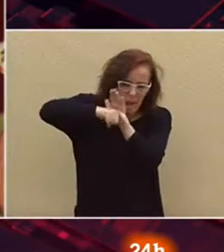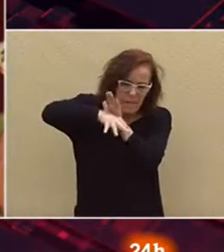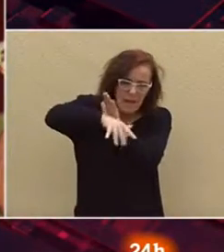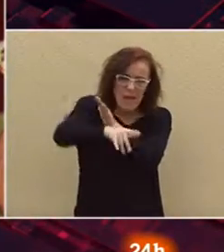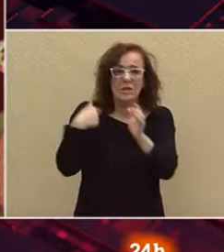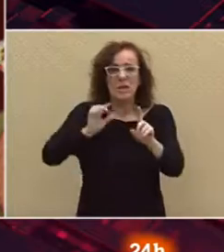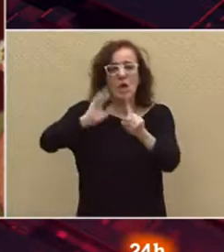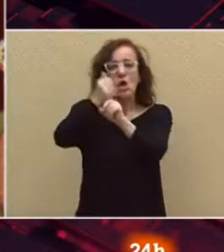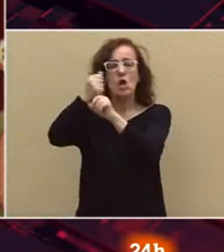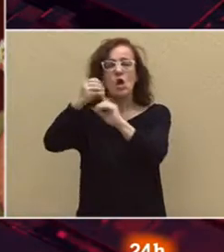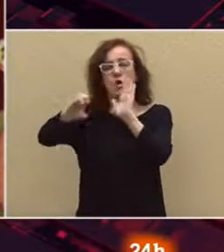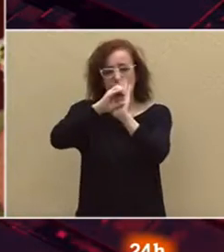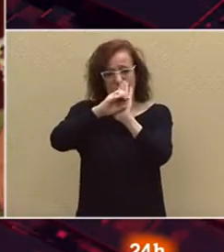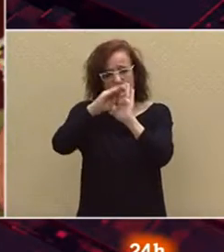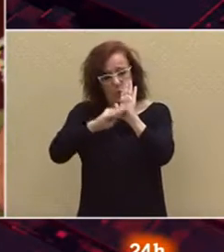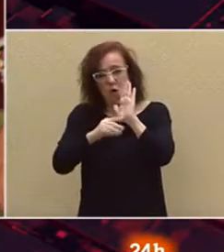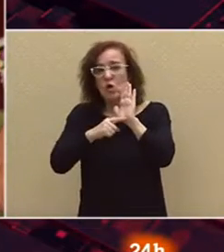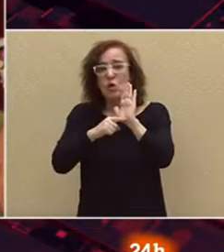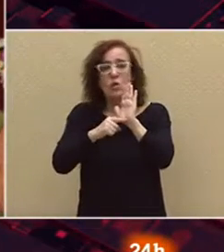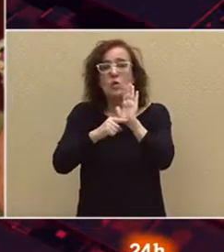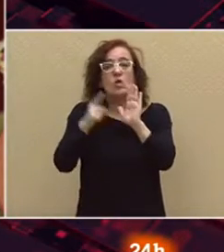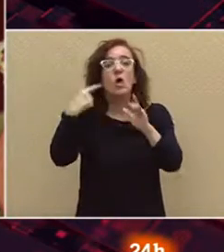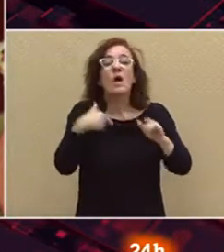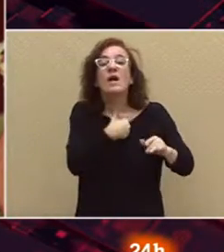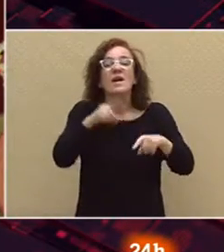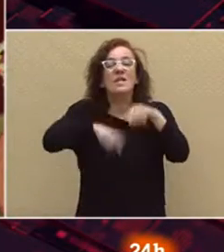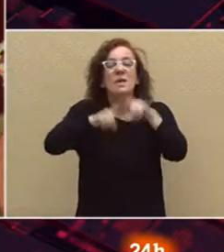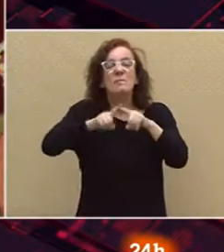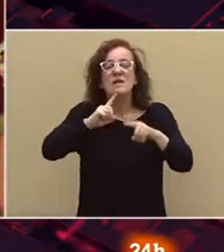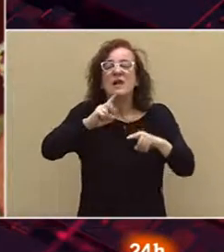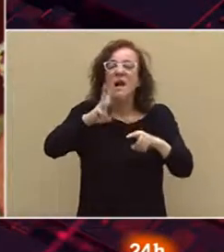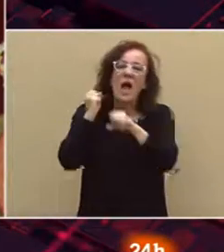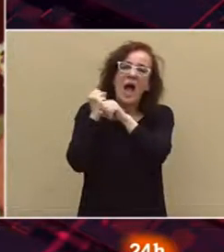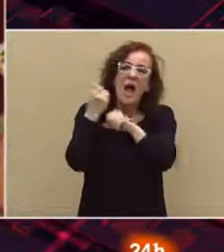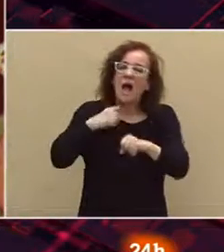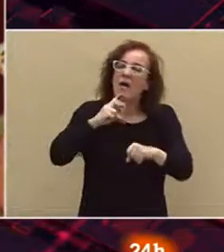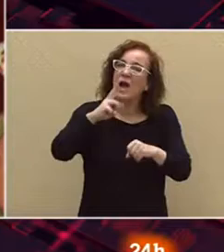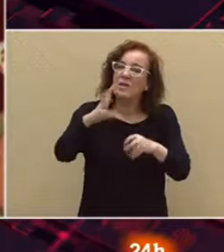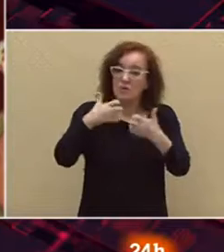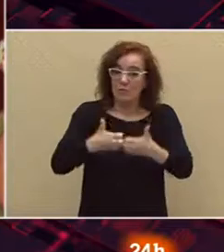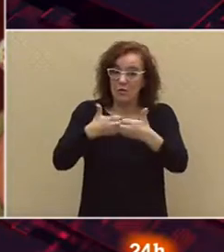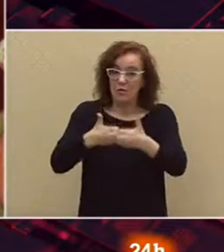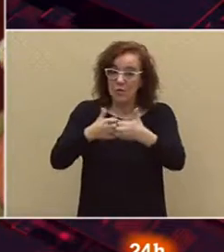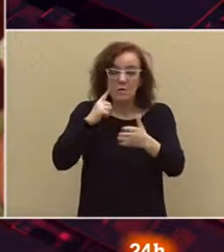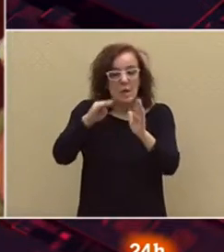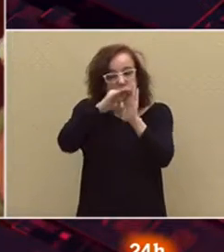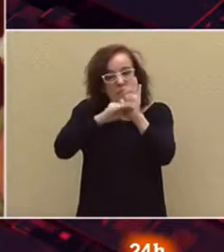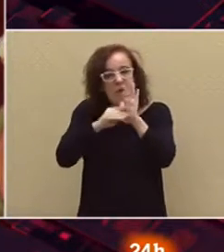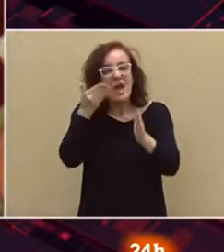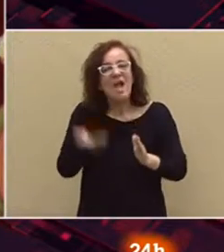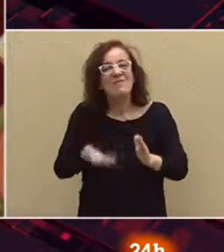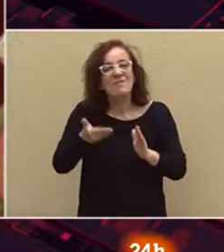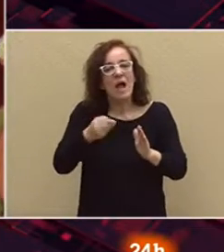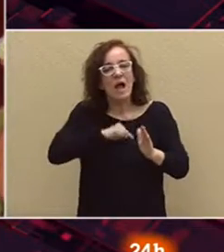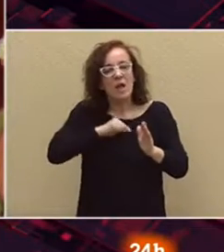Constitución, pues no es en función de sus años de vigencia, señorías, como debe medirse el valor de nuestra ley